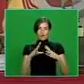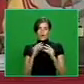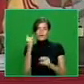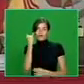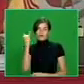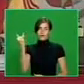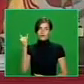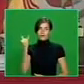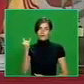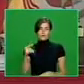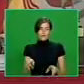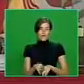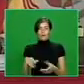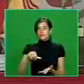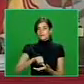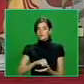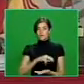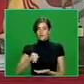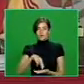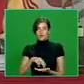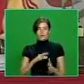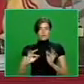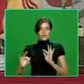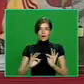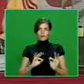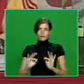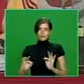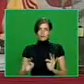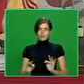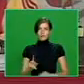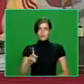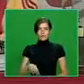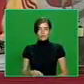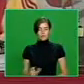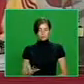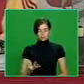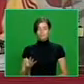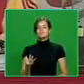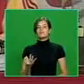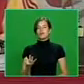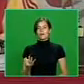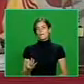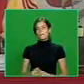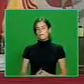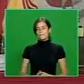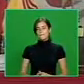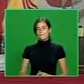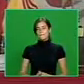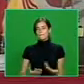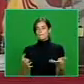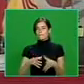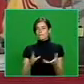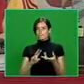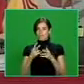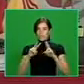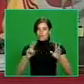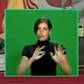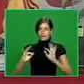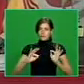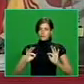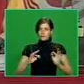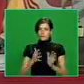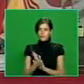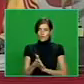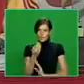iniciativas está el Centro Nacional de teatro bueno efectivamente este movimiento de teatro infantil y